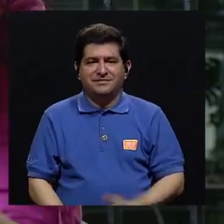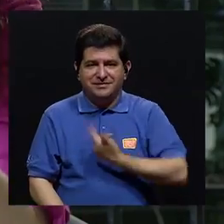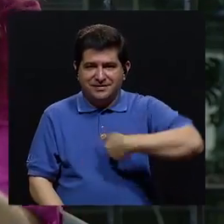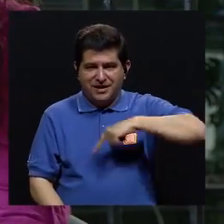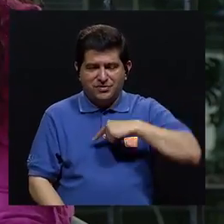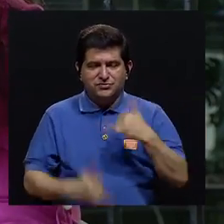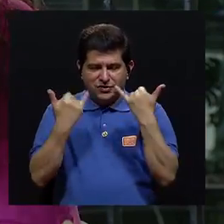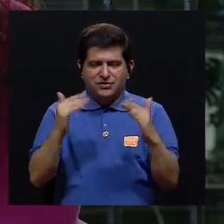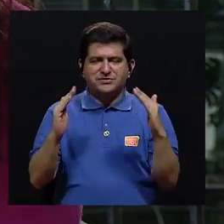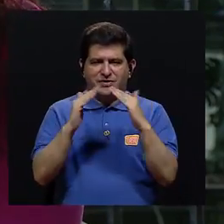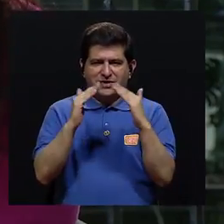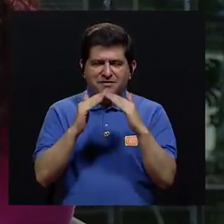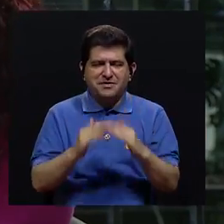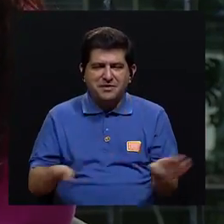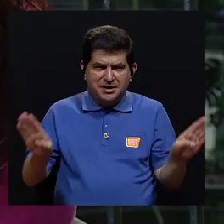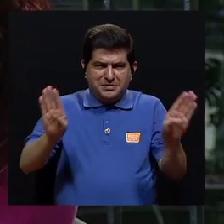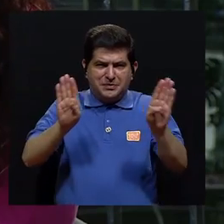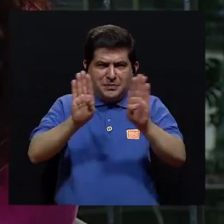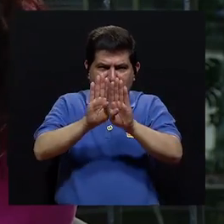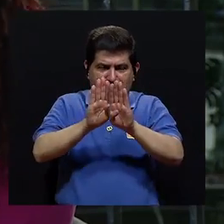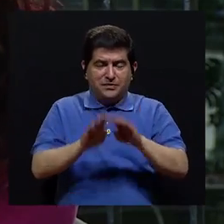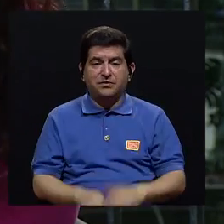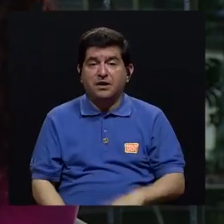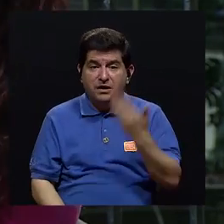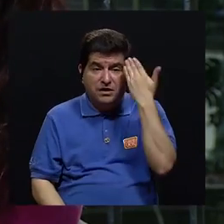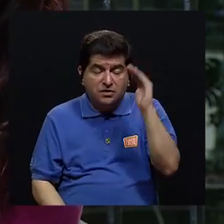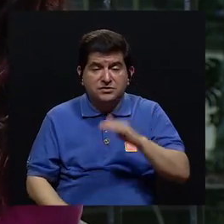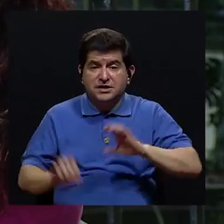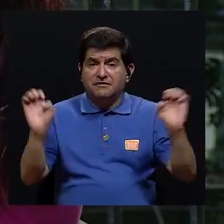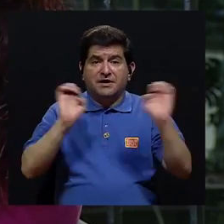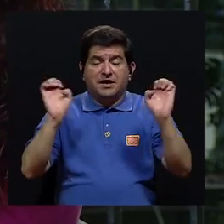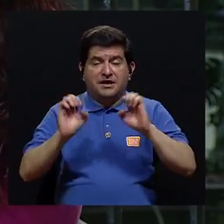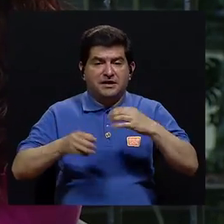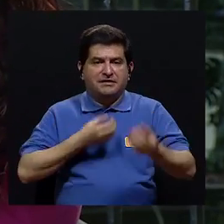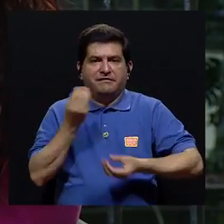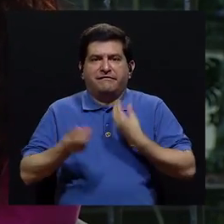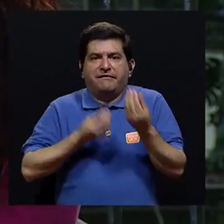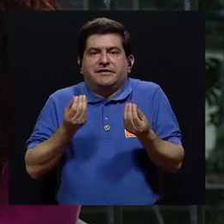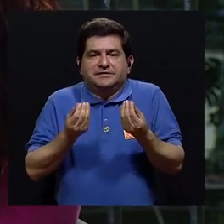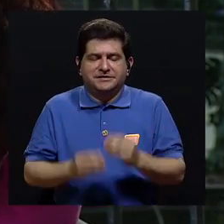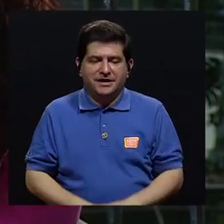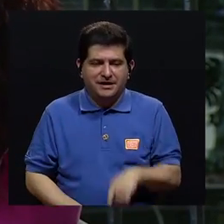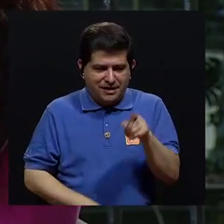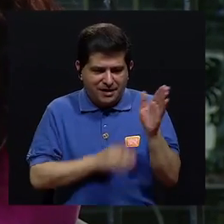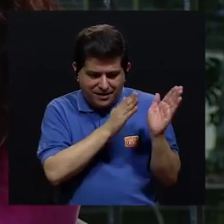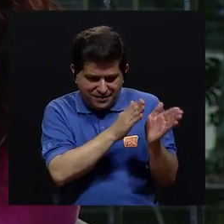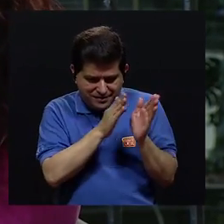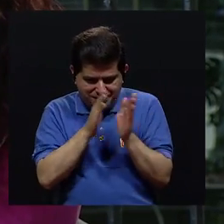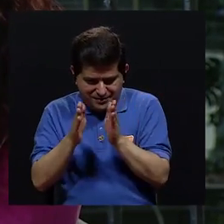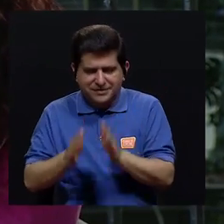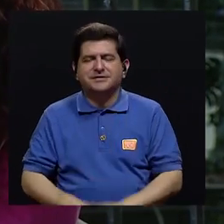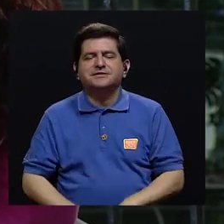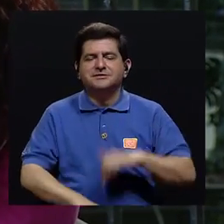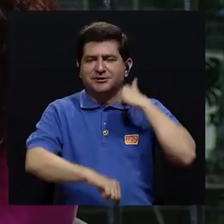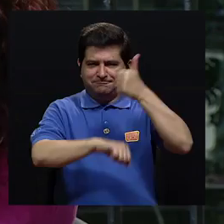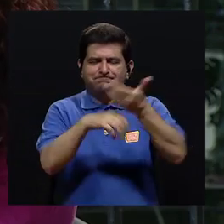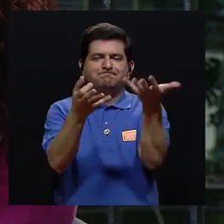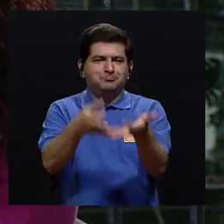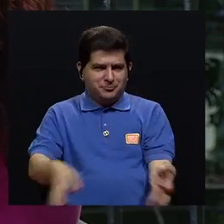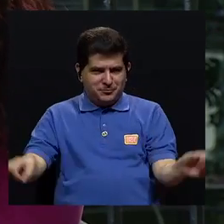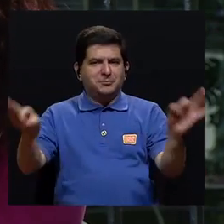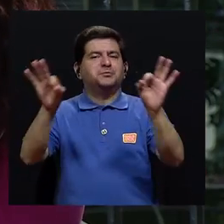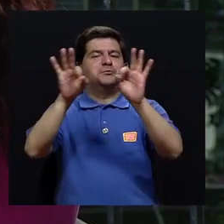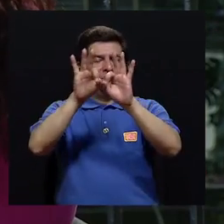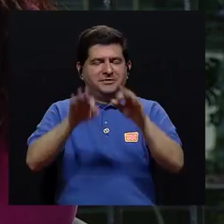Vivimos tan encerrados, ¿verdad? Que en una situación de emergencia no sabemos cómo vamos a reaccionar. Entonces, tener esos protocolos establecidos es